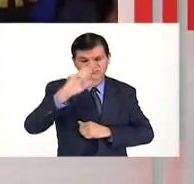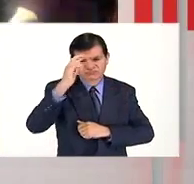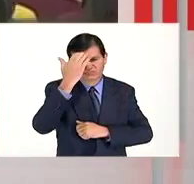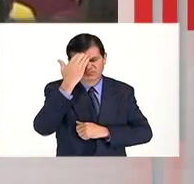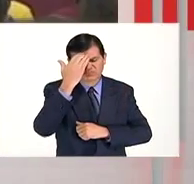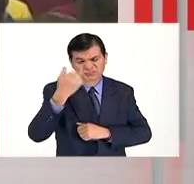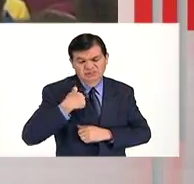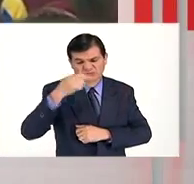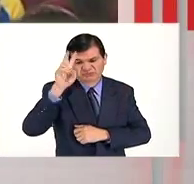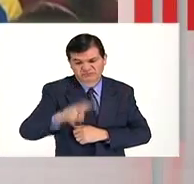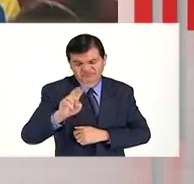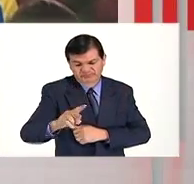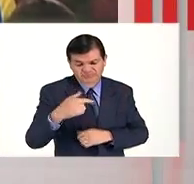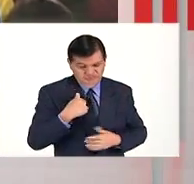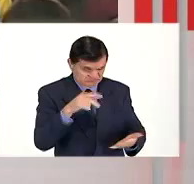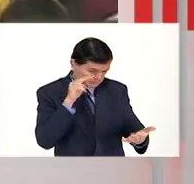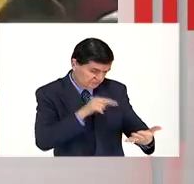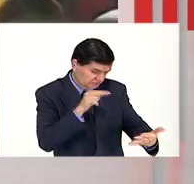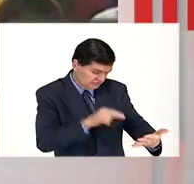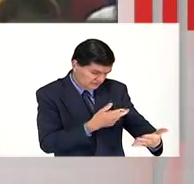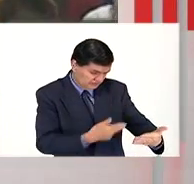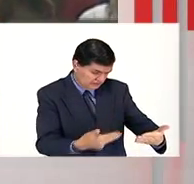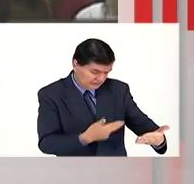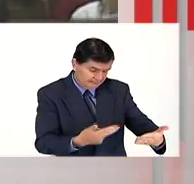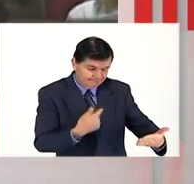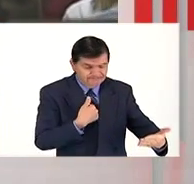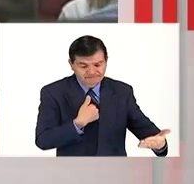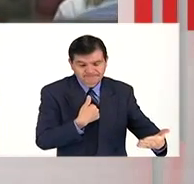derrota. Viendo estos resultados,